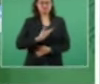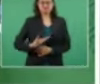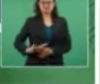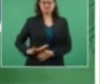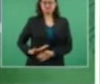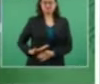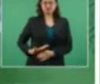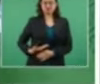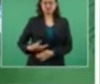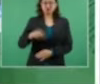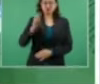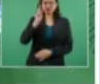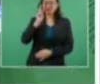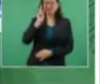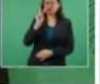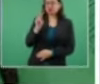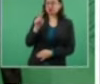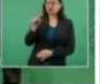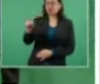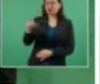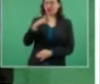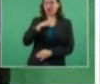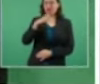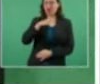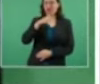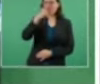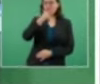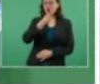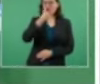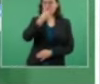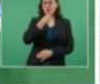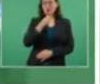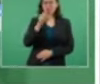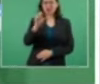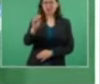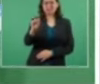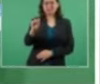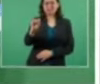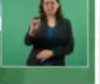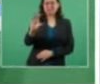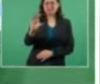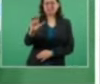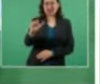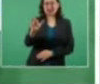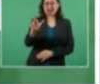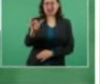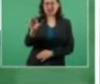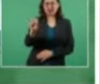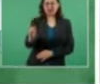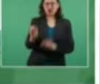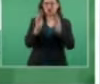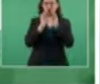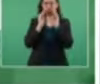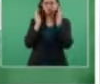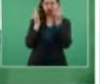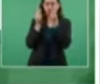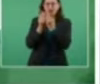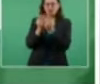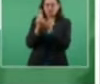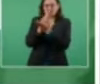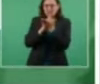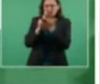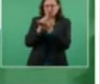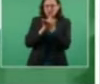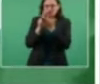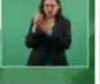y también muy civilizada sobre cómo avanzar hacia el futuro en México, este mecanismo comunicativo va a servir más a mediano plazo como